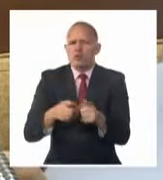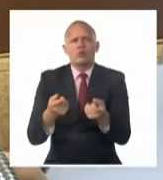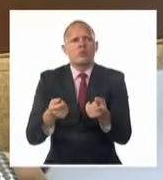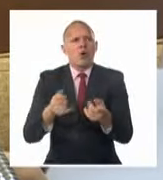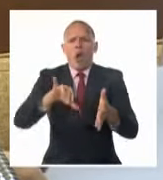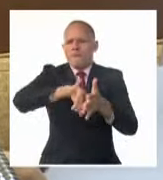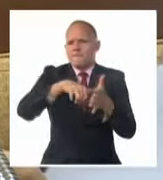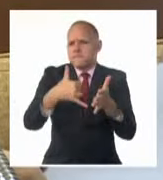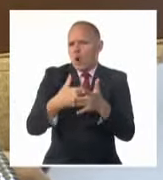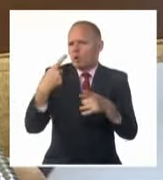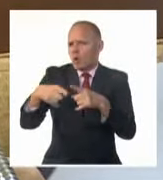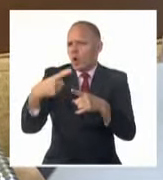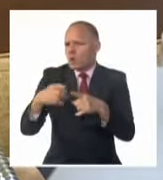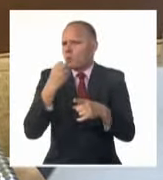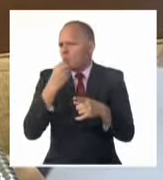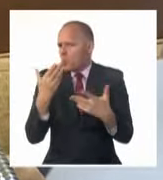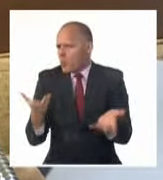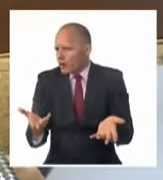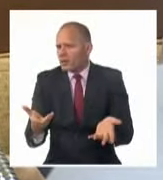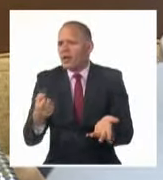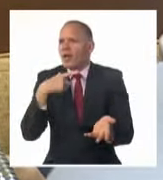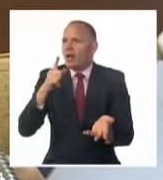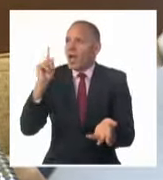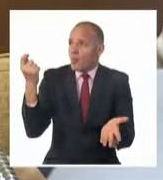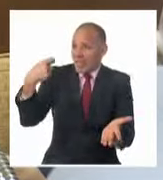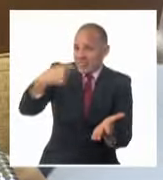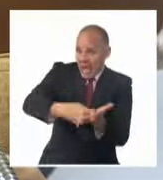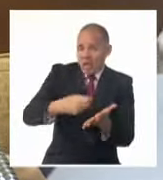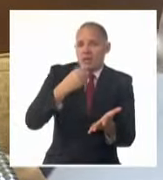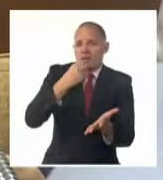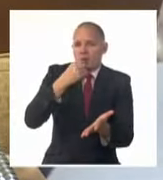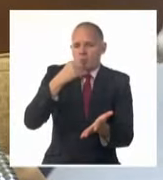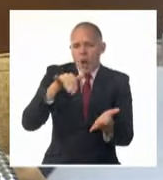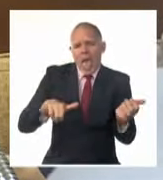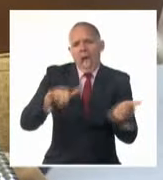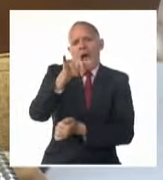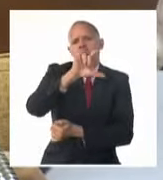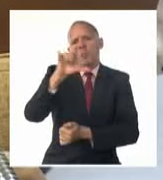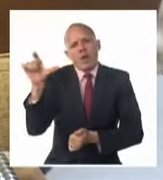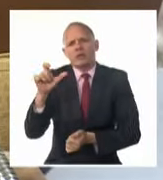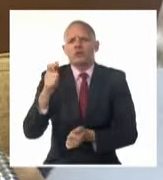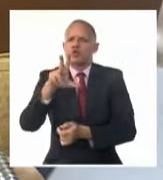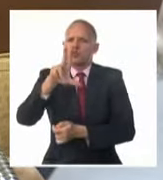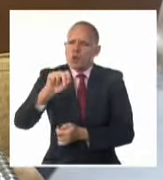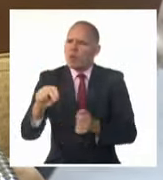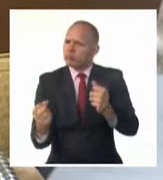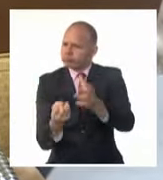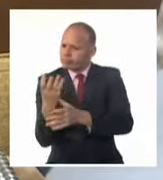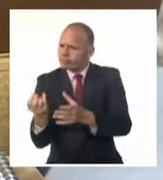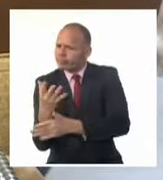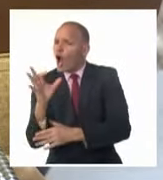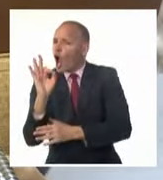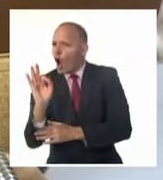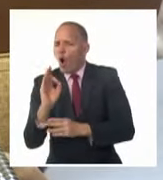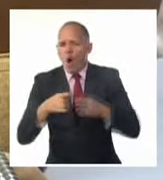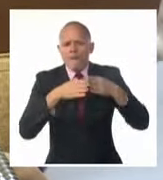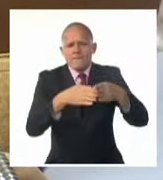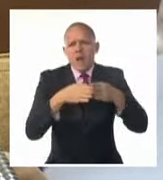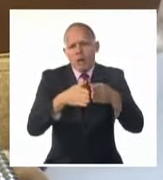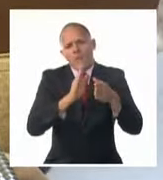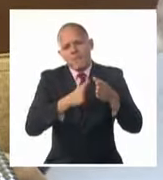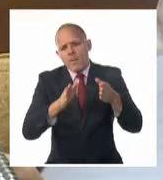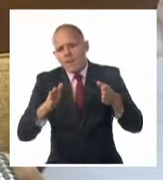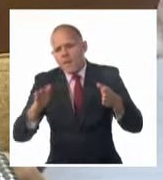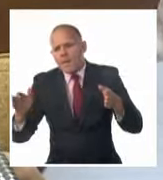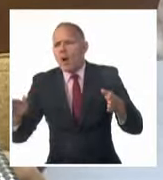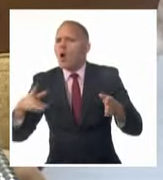infraestructuras como puertos y aeropuertos y ejecutar acciones en pos de eliminar trabas y dinamizar